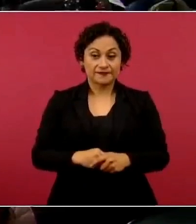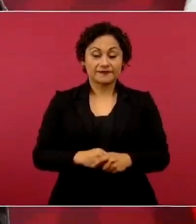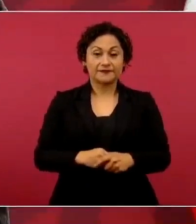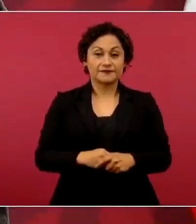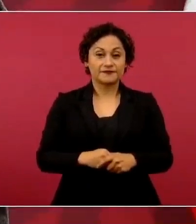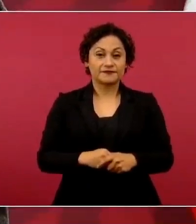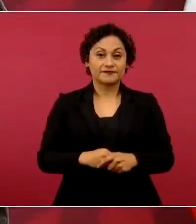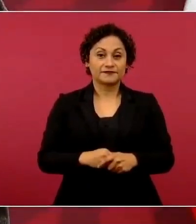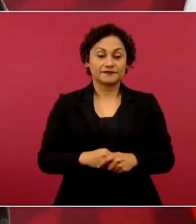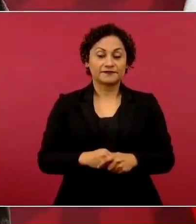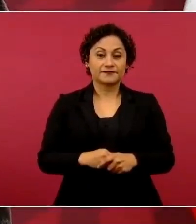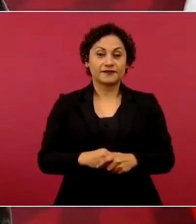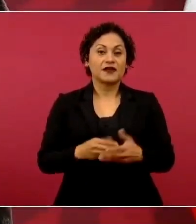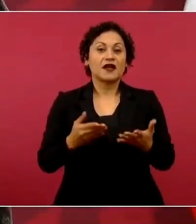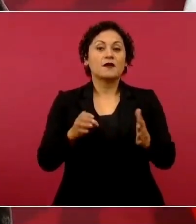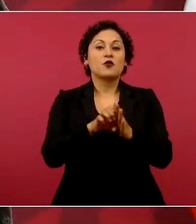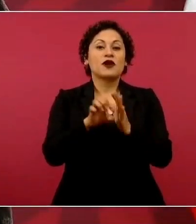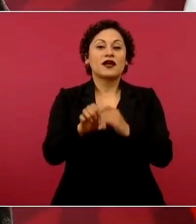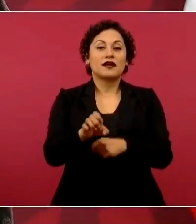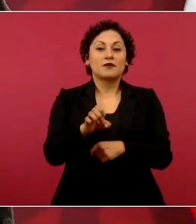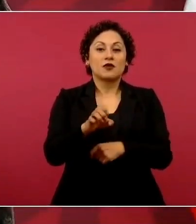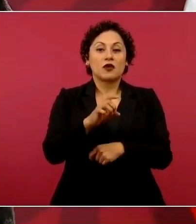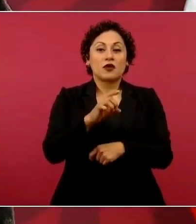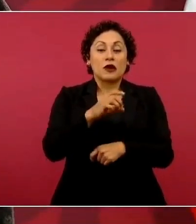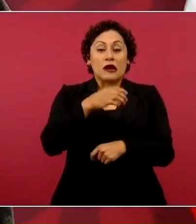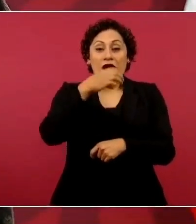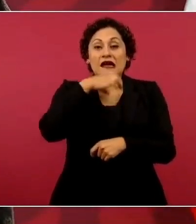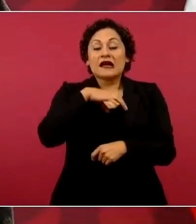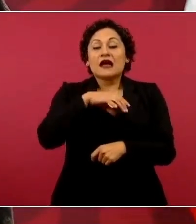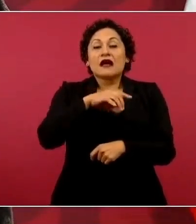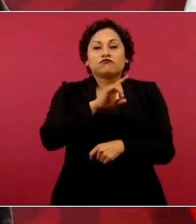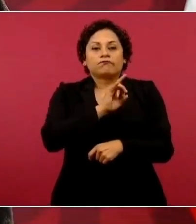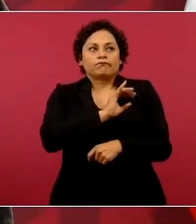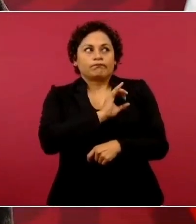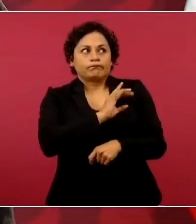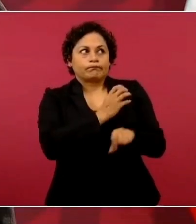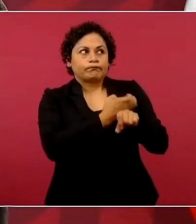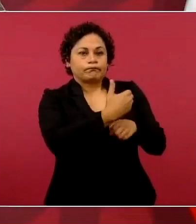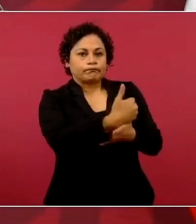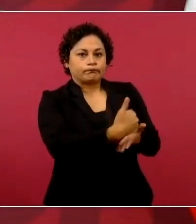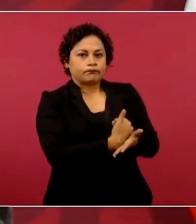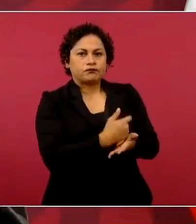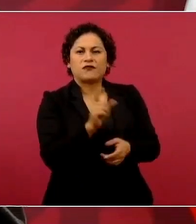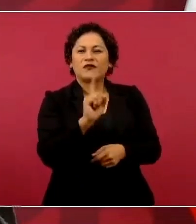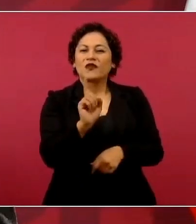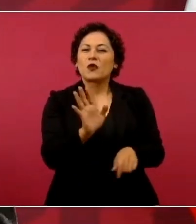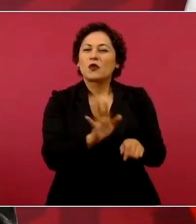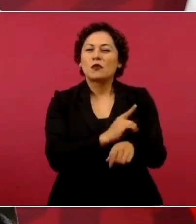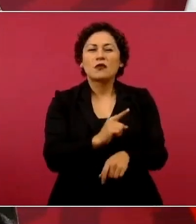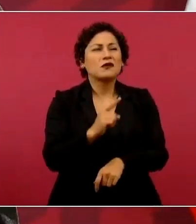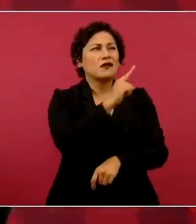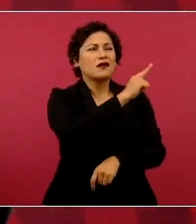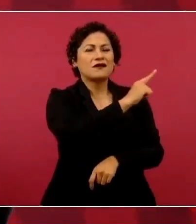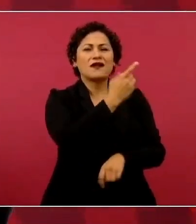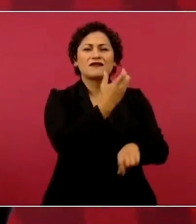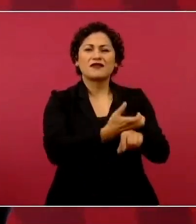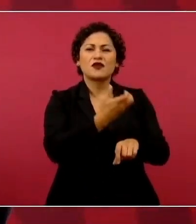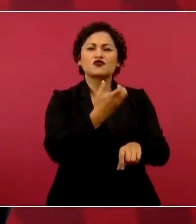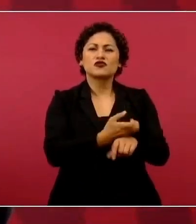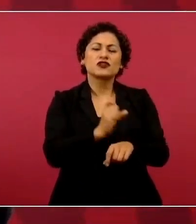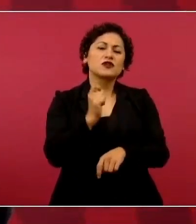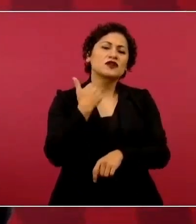el temor a que nos invadieran, porque estaba el presidente Roosevelt en Estados Unidos y había